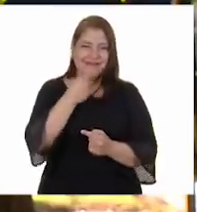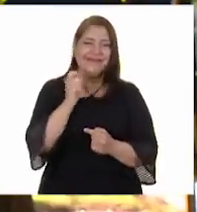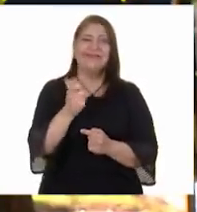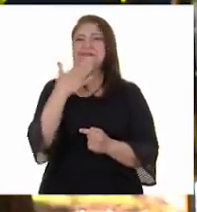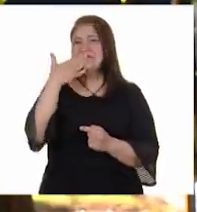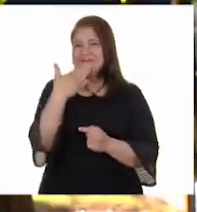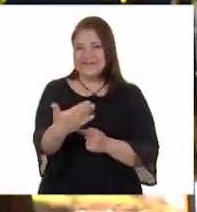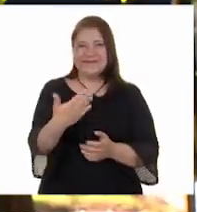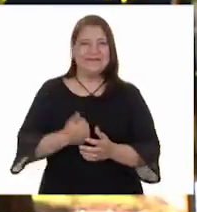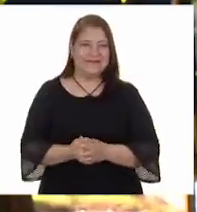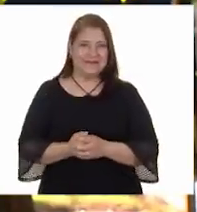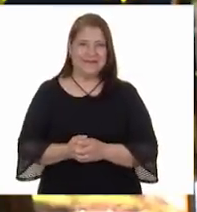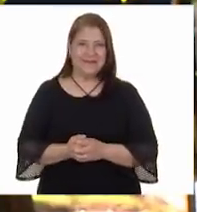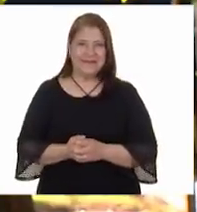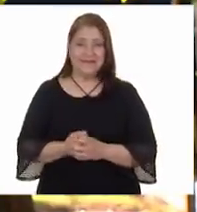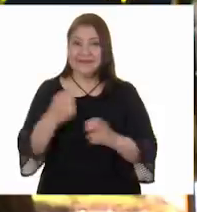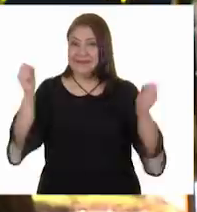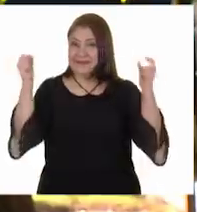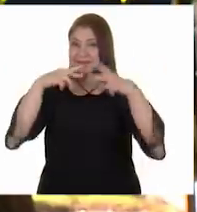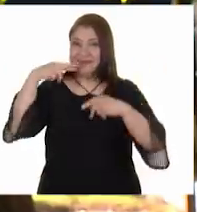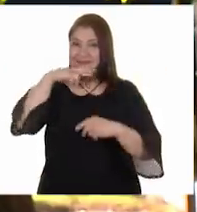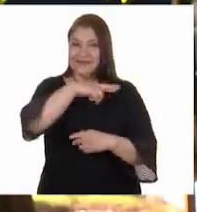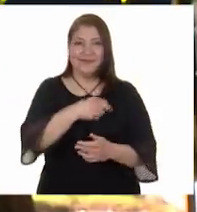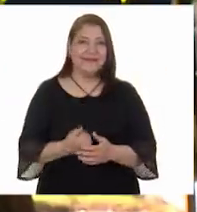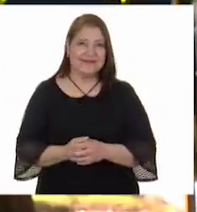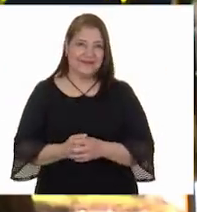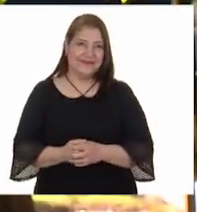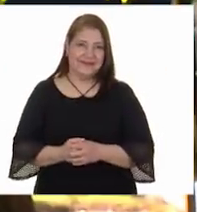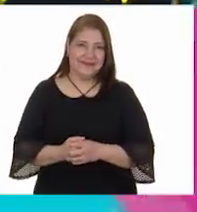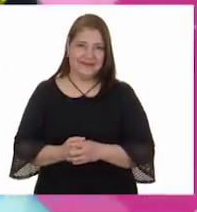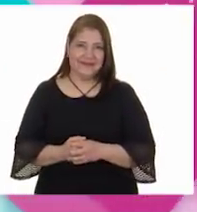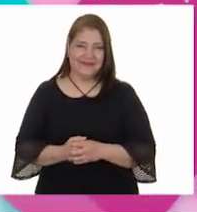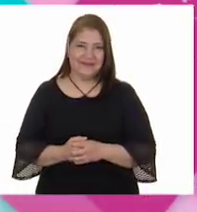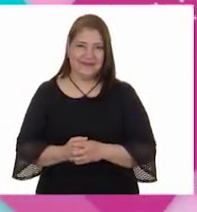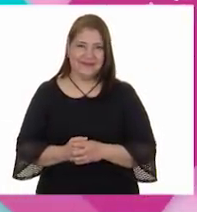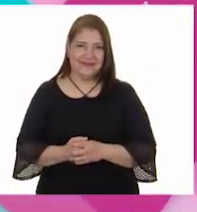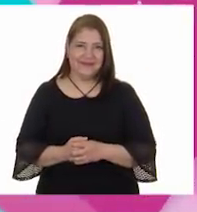¡Muy bien! ¡Nos vemos pronto!